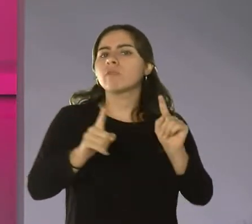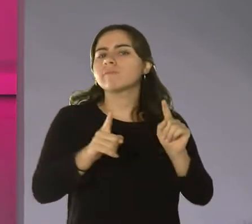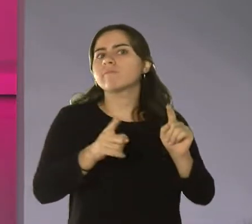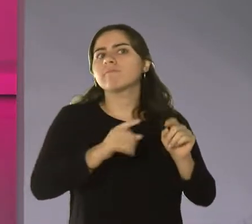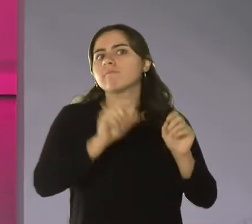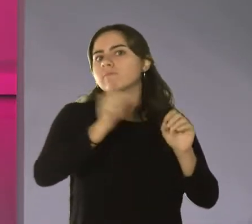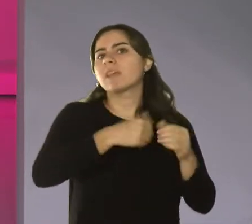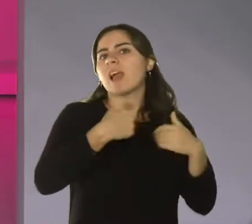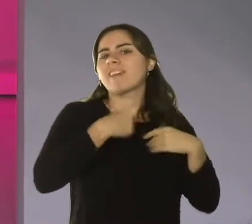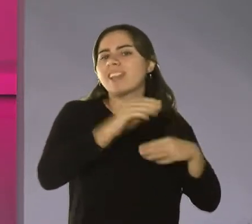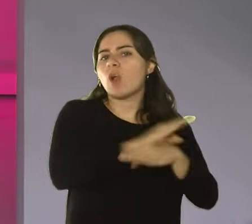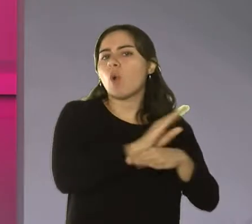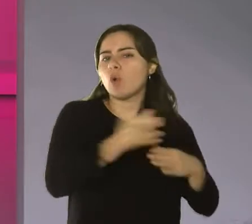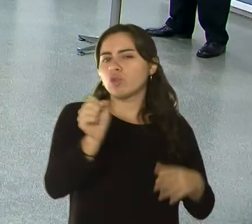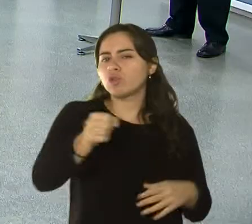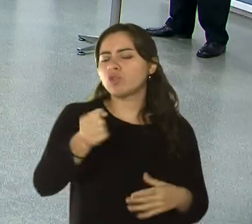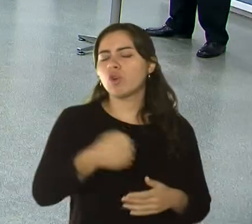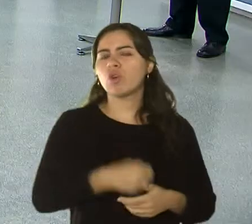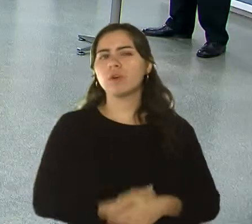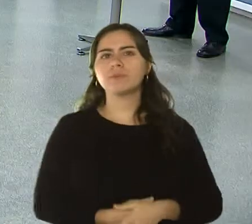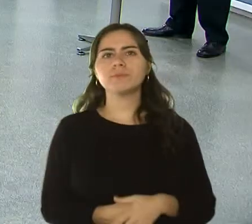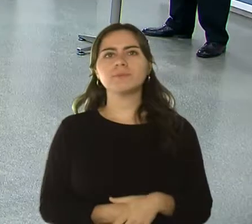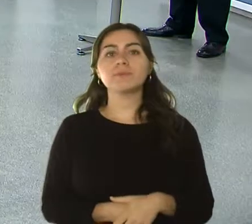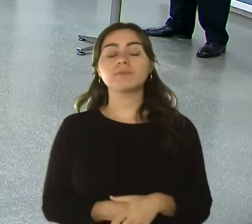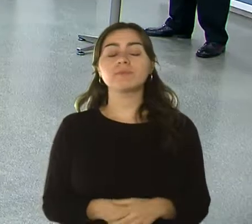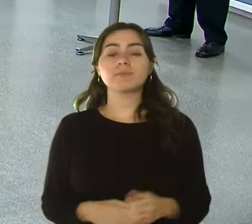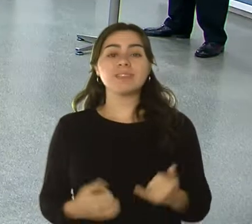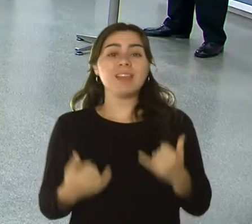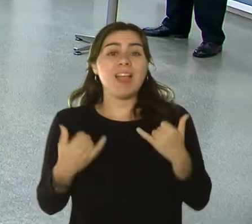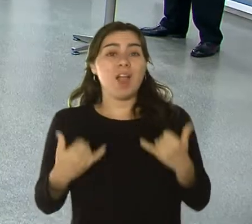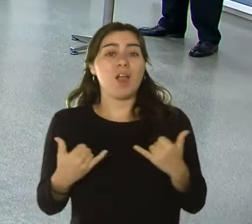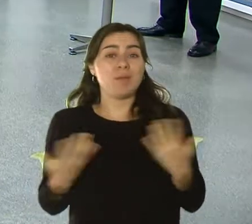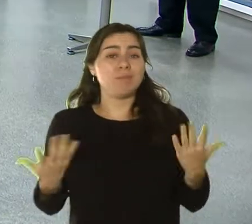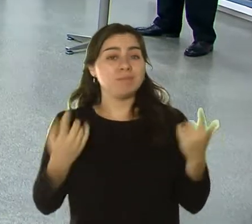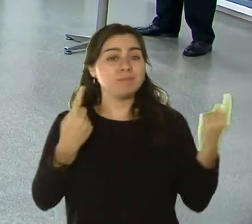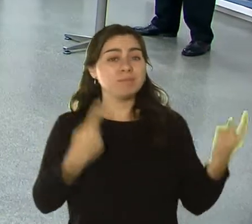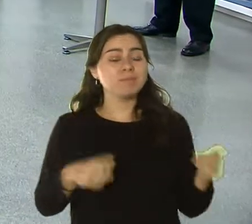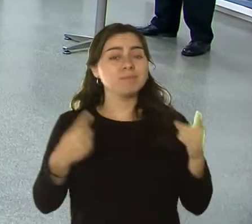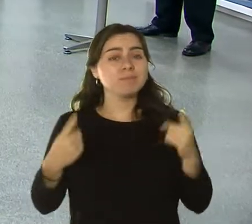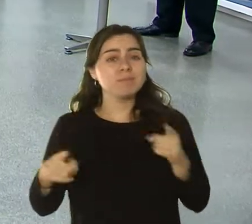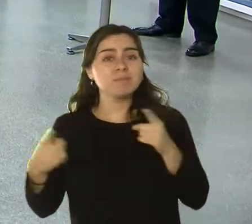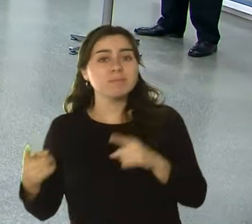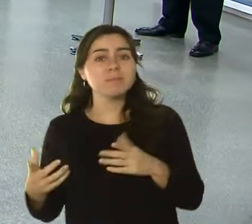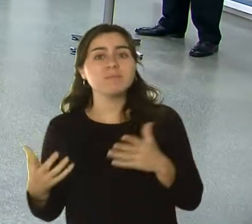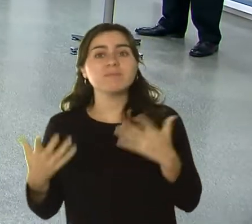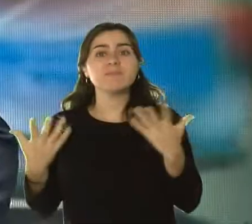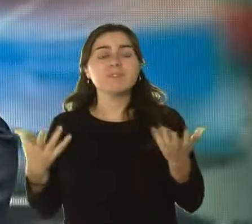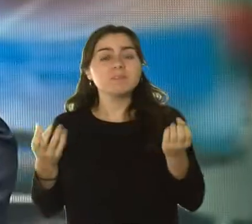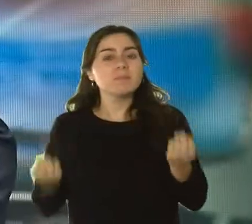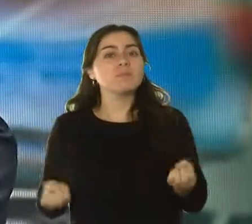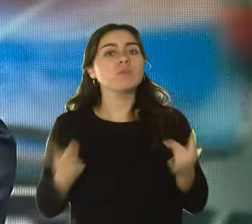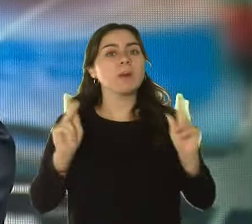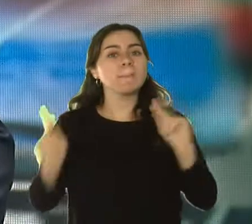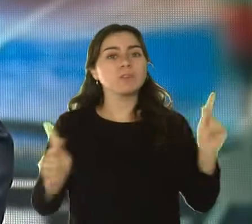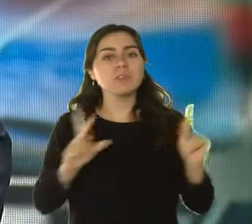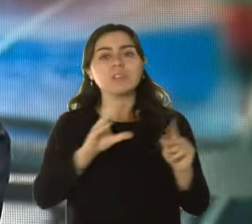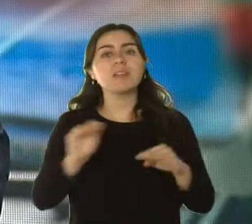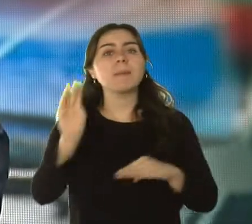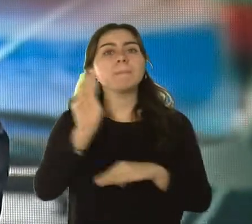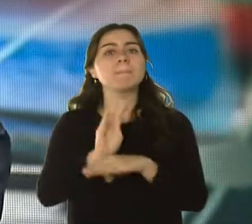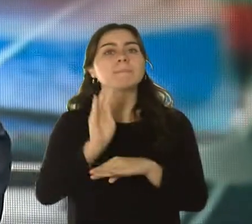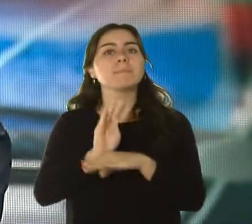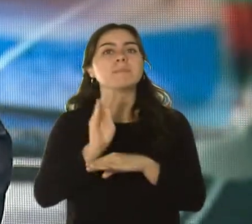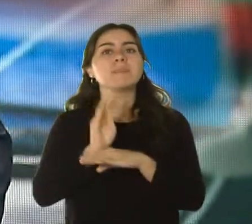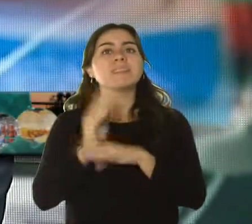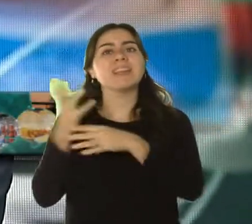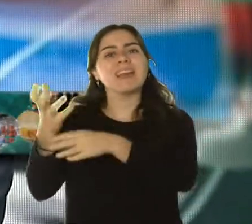llevan. Bueno, ciertamente lo que está ocurriendo en la calle ahora mismo tiene que ver con el hecho de que las personas y los comercios han estado recibiendo